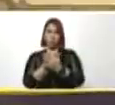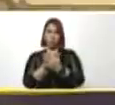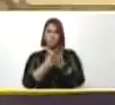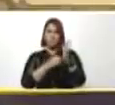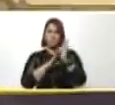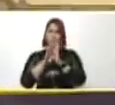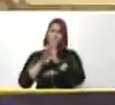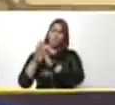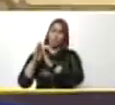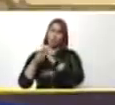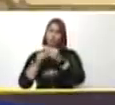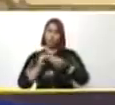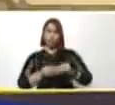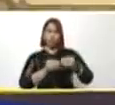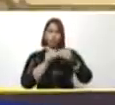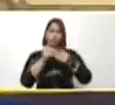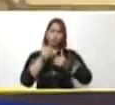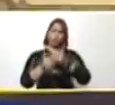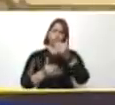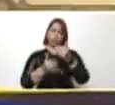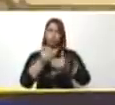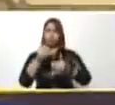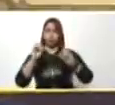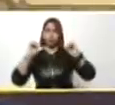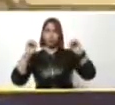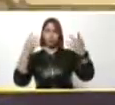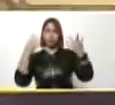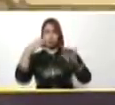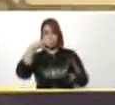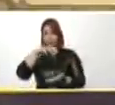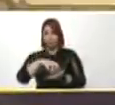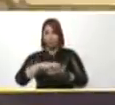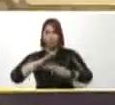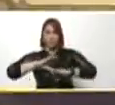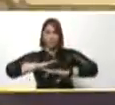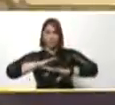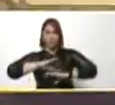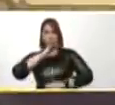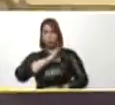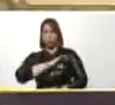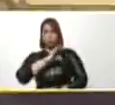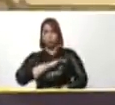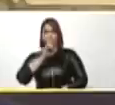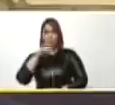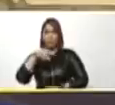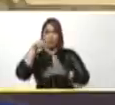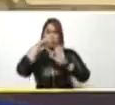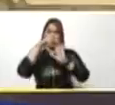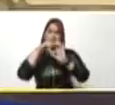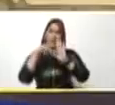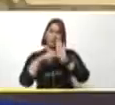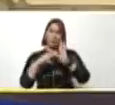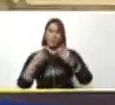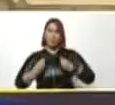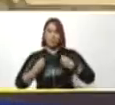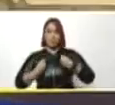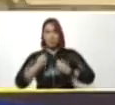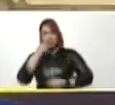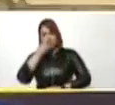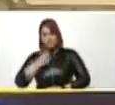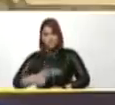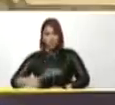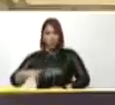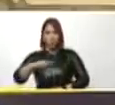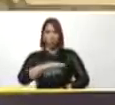recuperación progresiva y heroica del estado de bienestar social y del nivel de vida del pueblo,